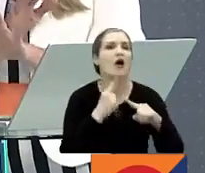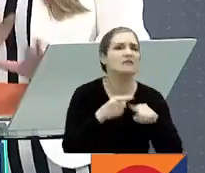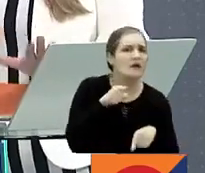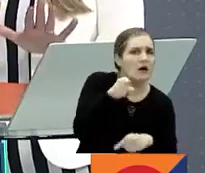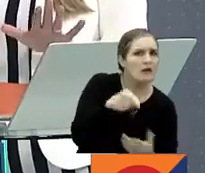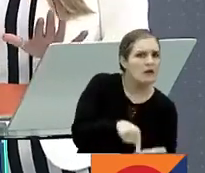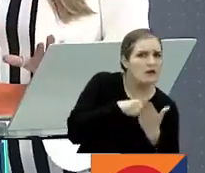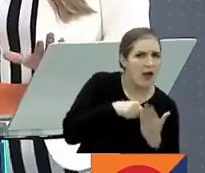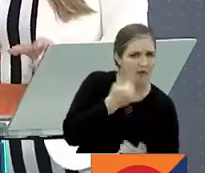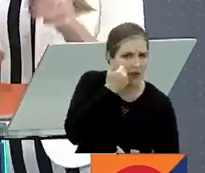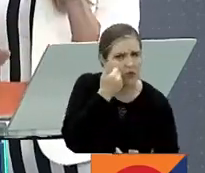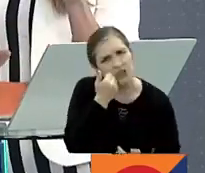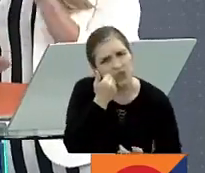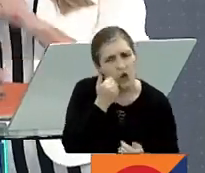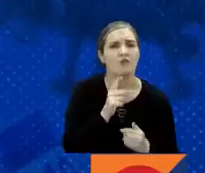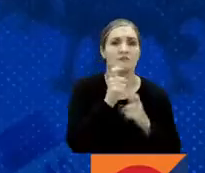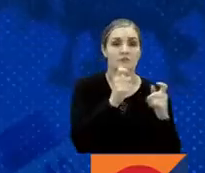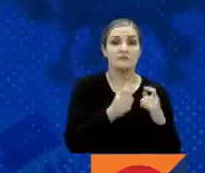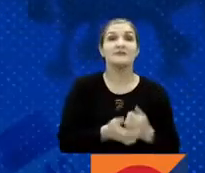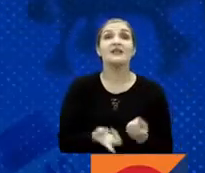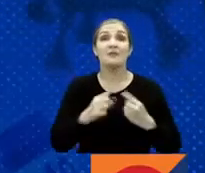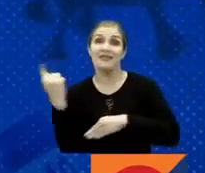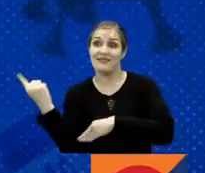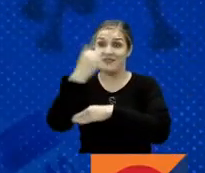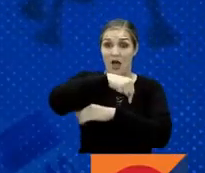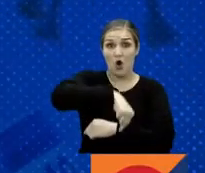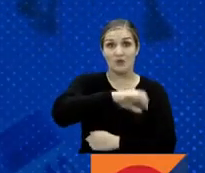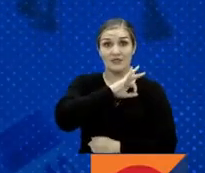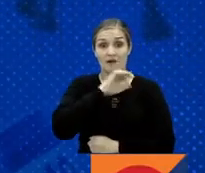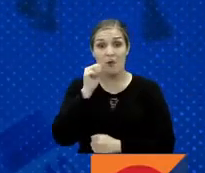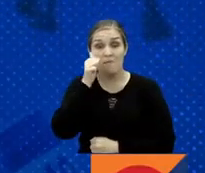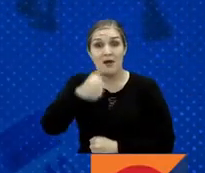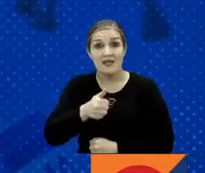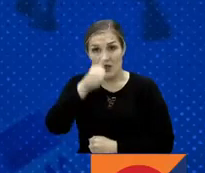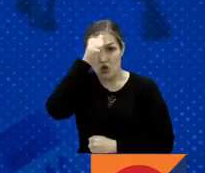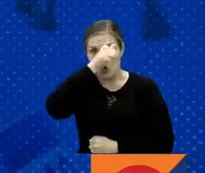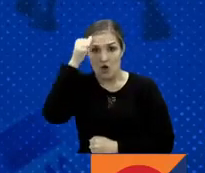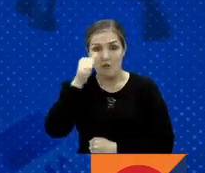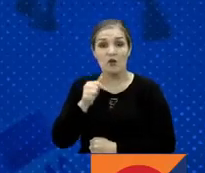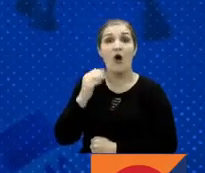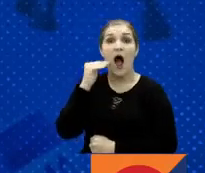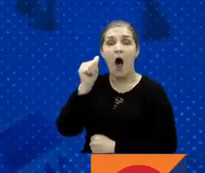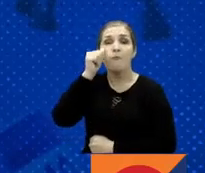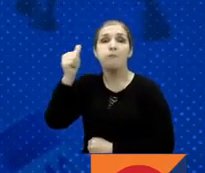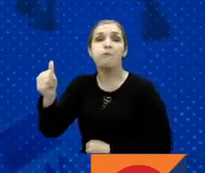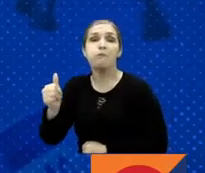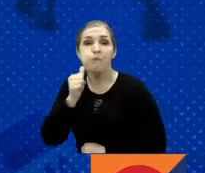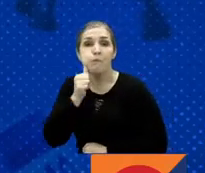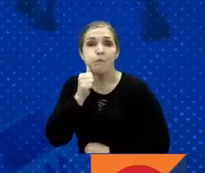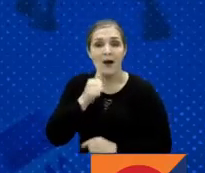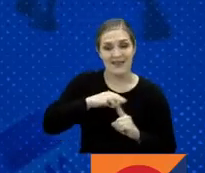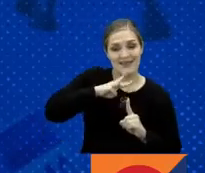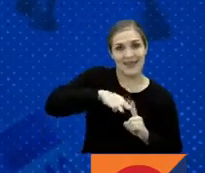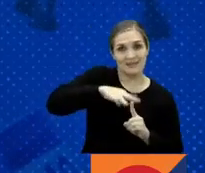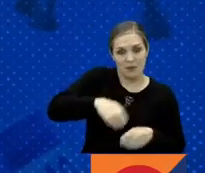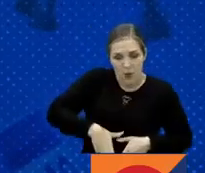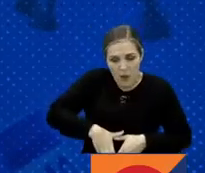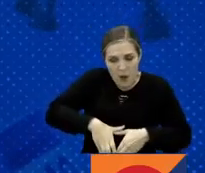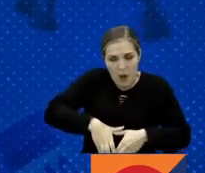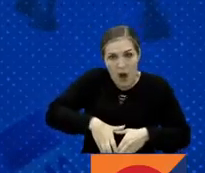en todo el país para mujeres gestantes desde las 12 semanas hasta los 40 días posparto, que serán agendadas por su